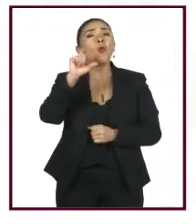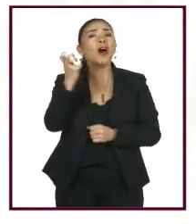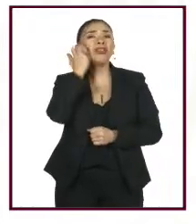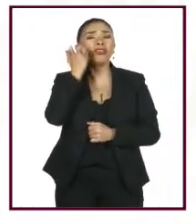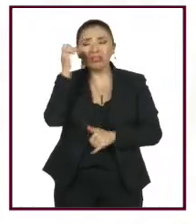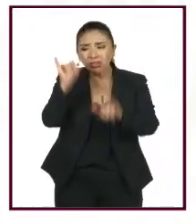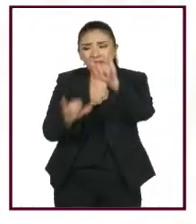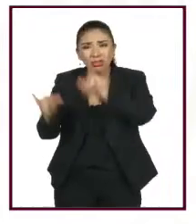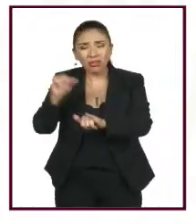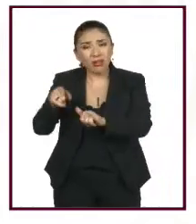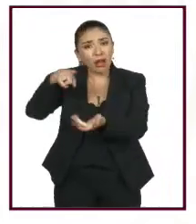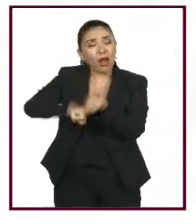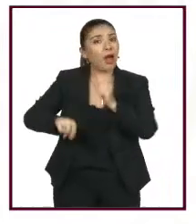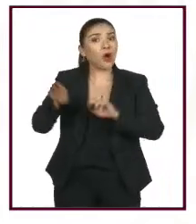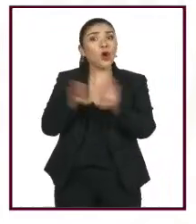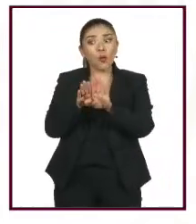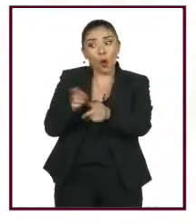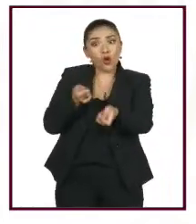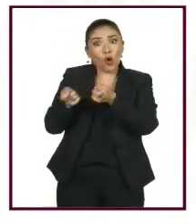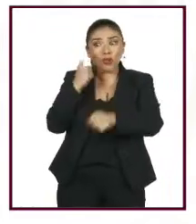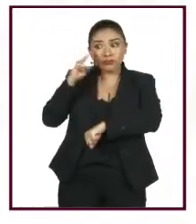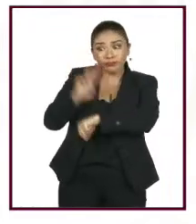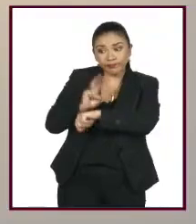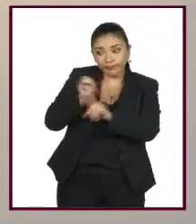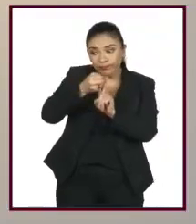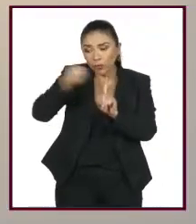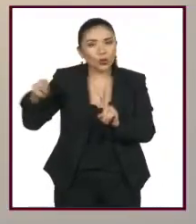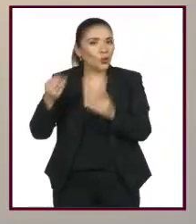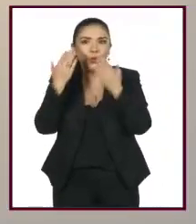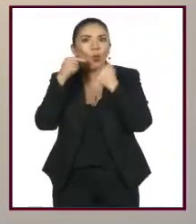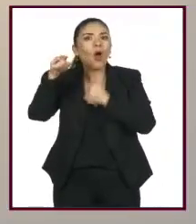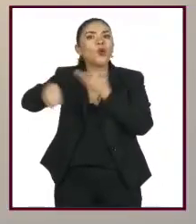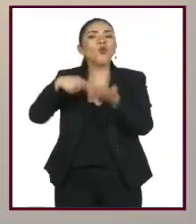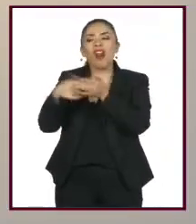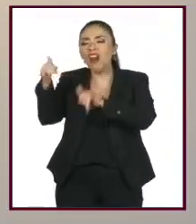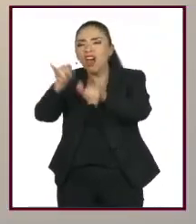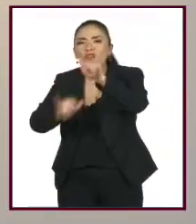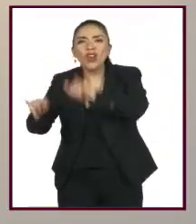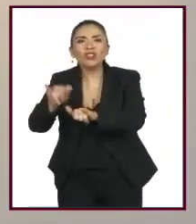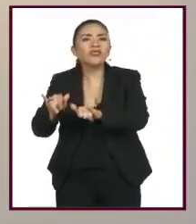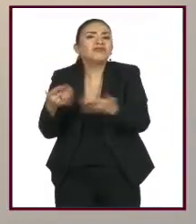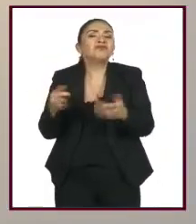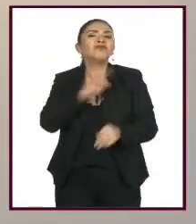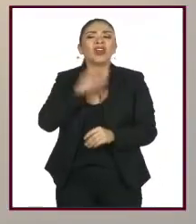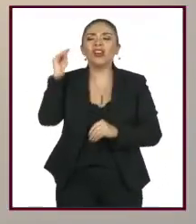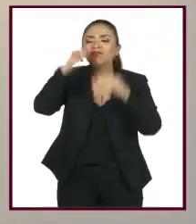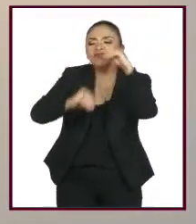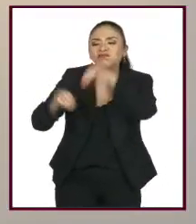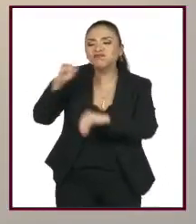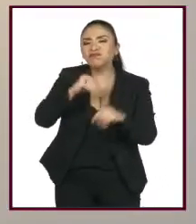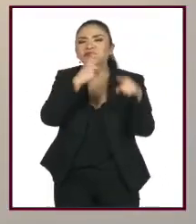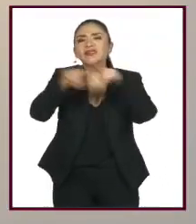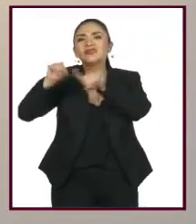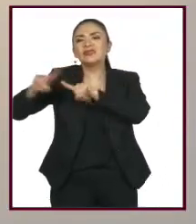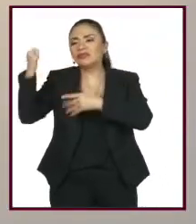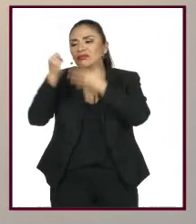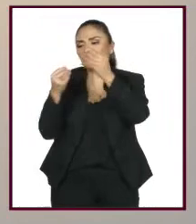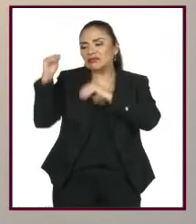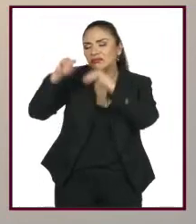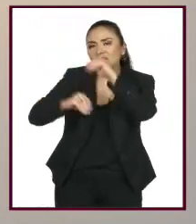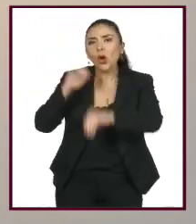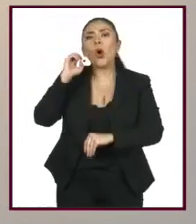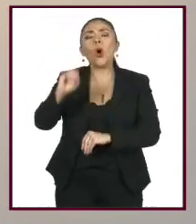veces no hay ningún tipo de control en estos laboratorios, entonces pues hay muchas mezclas de diferentes sustancias. Pueden tener